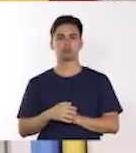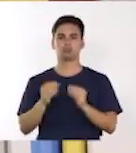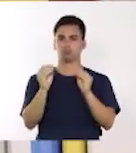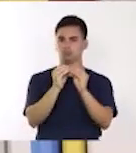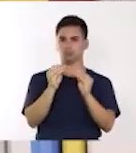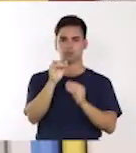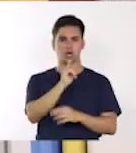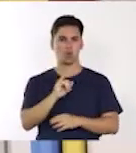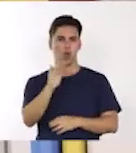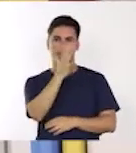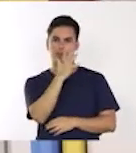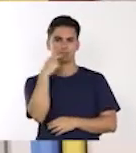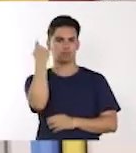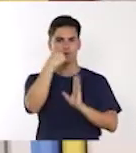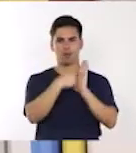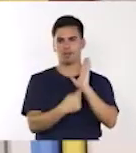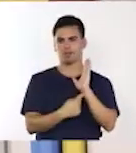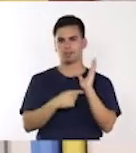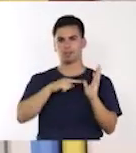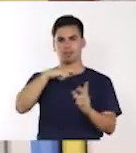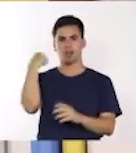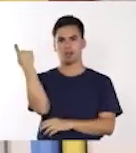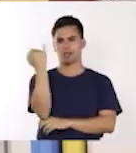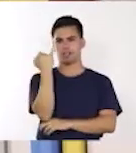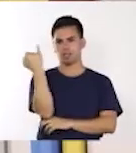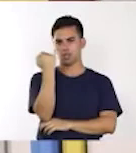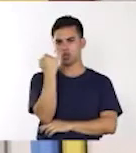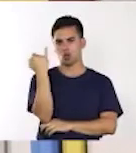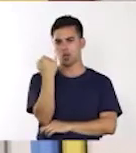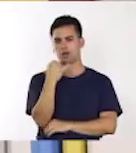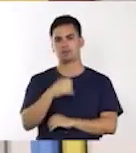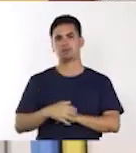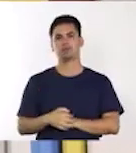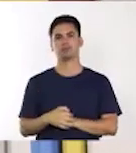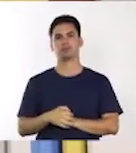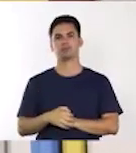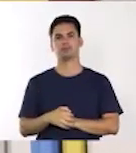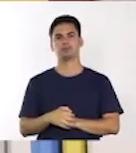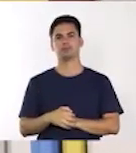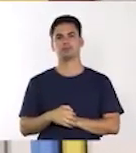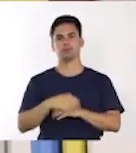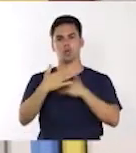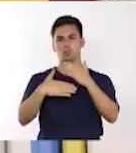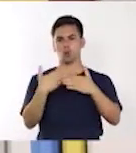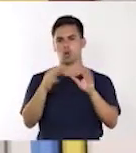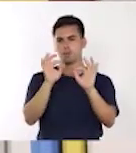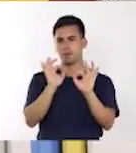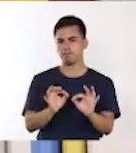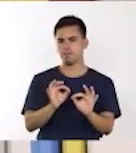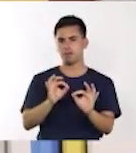se da ajena al contexto internacional. Por lo tanto, los problemas globales,